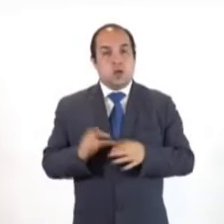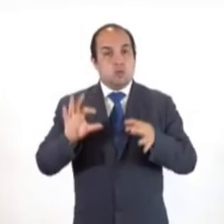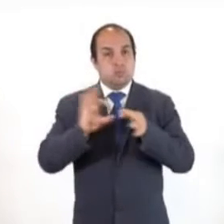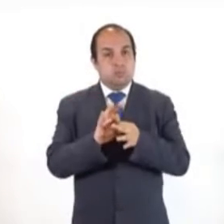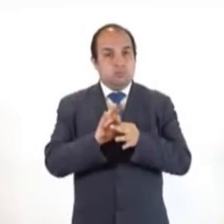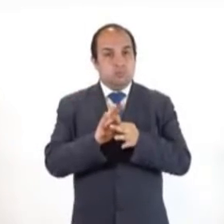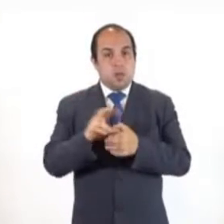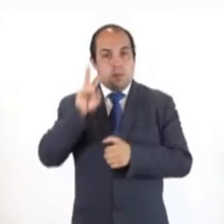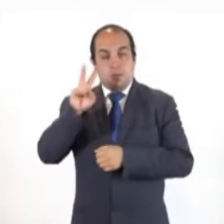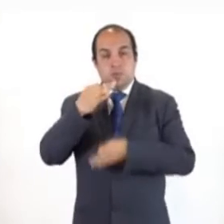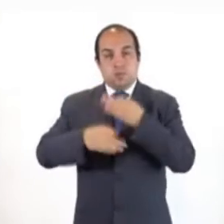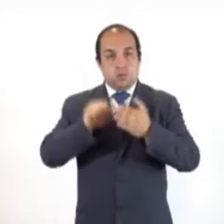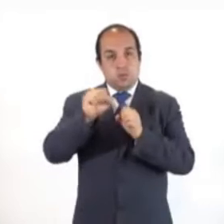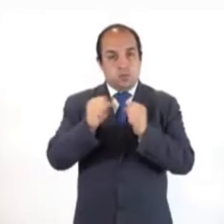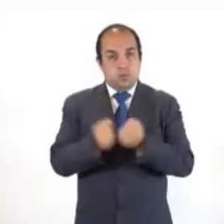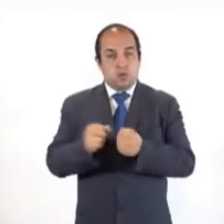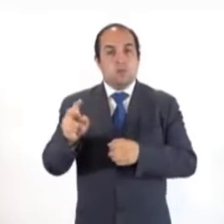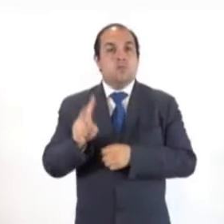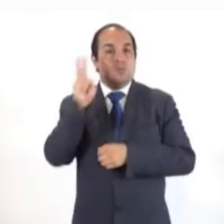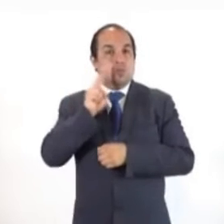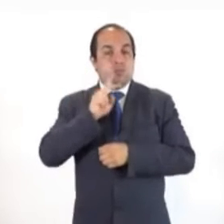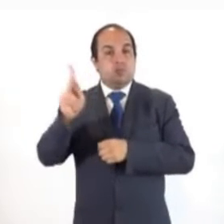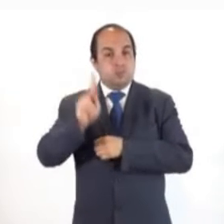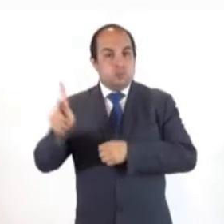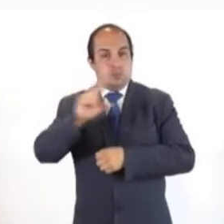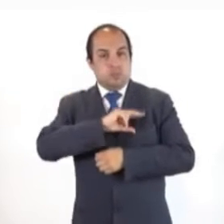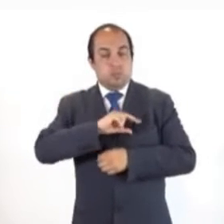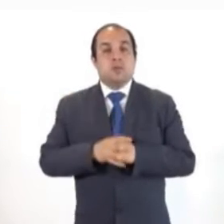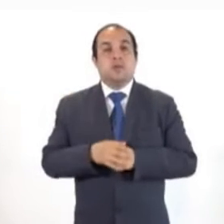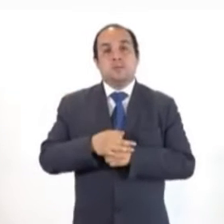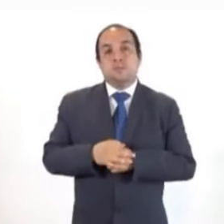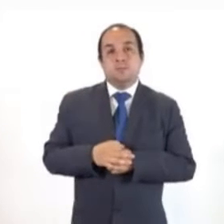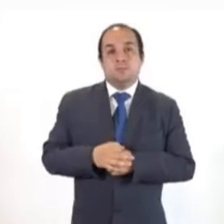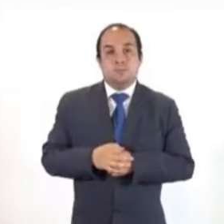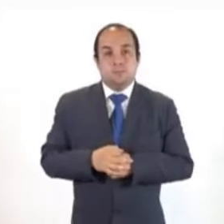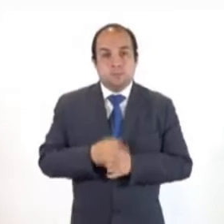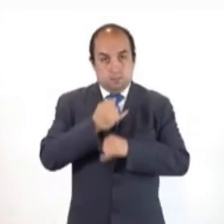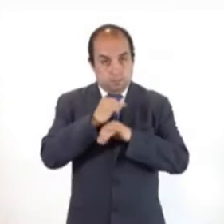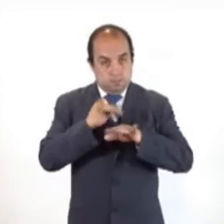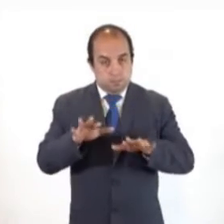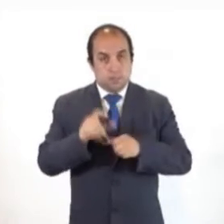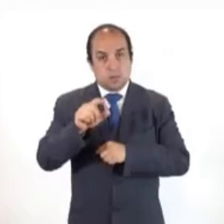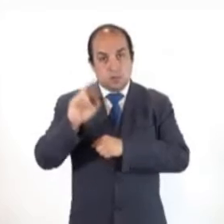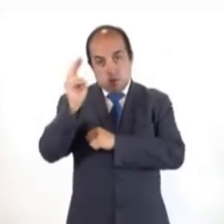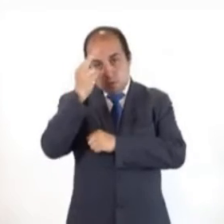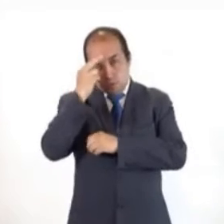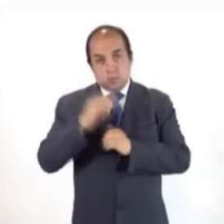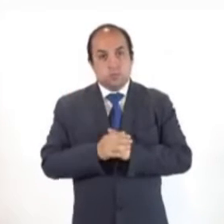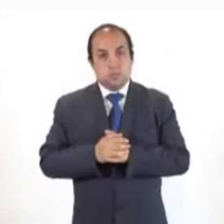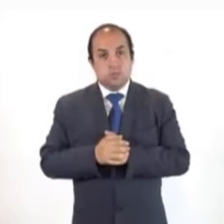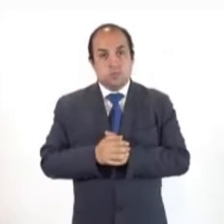viendo dentro de todo el sistema de pruebas públicas y privadas que se reportan al CISBER. Entonces, recordemos también aquí otra